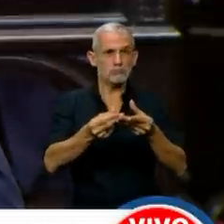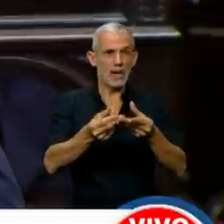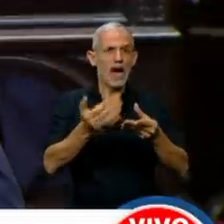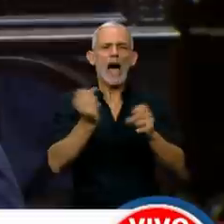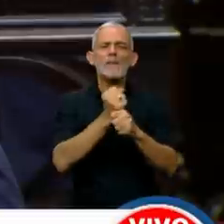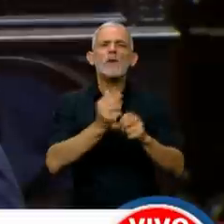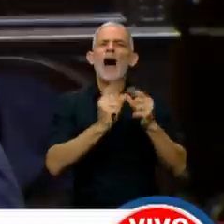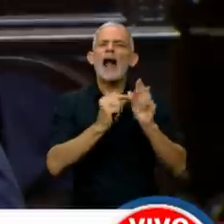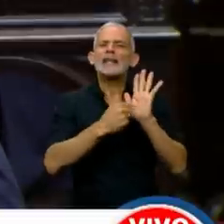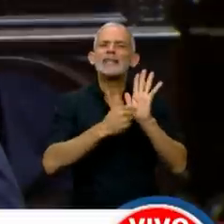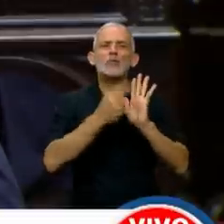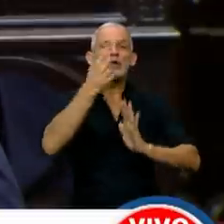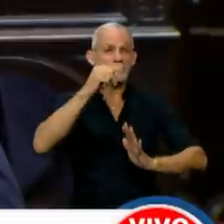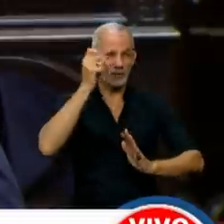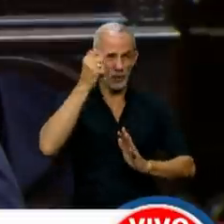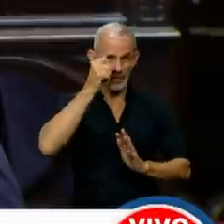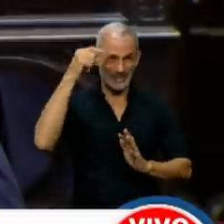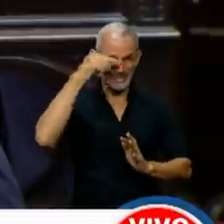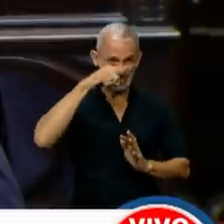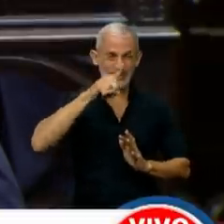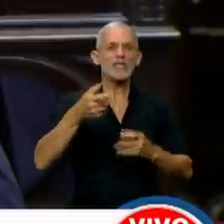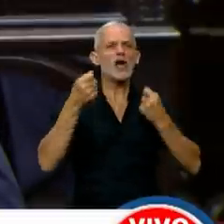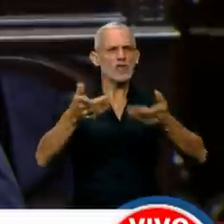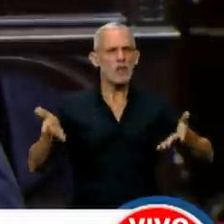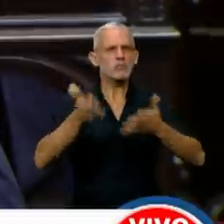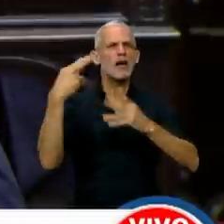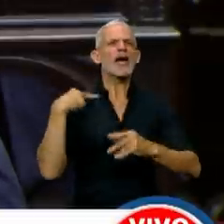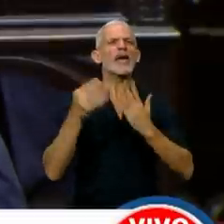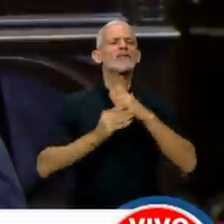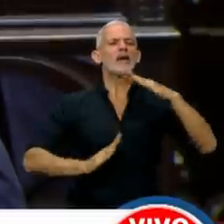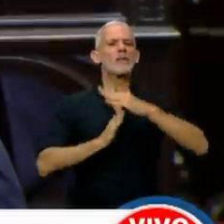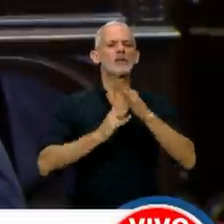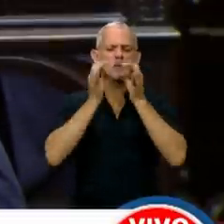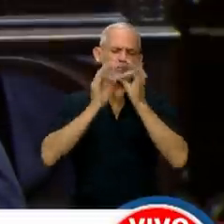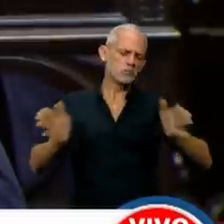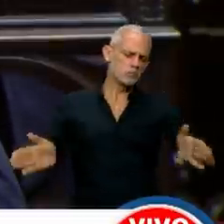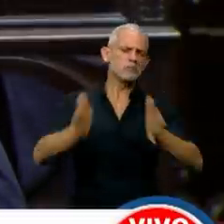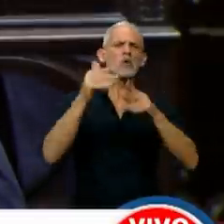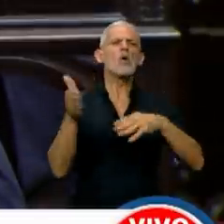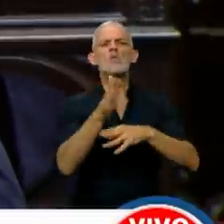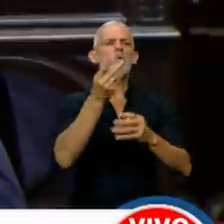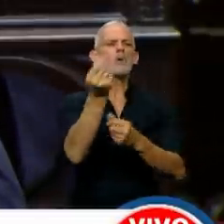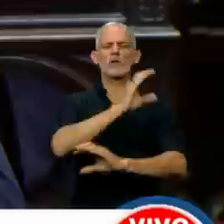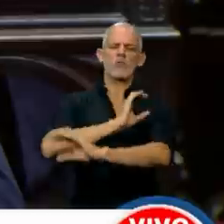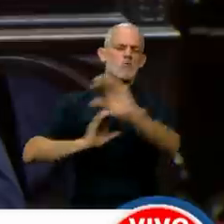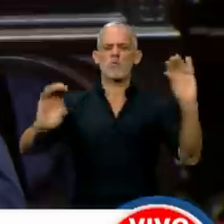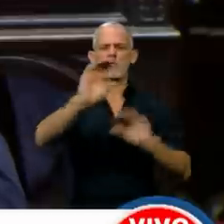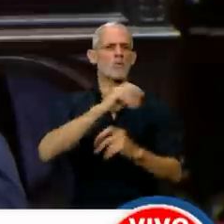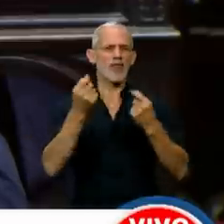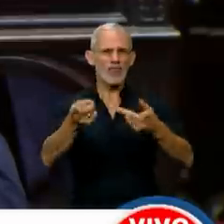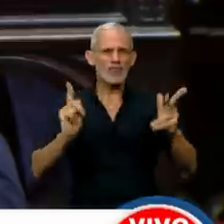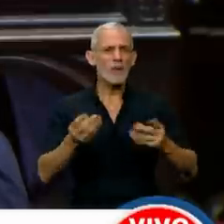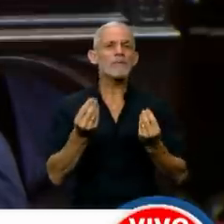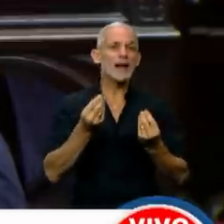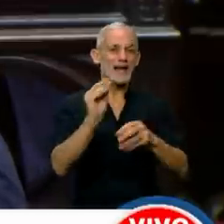a prueba un artículo del artículo 127 donde le permitió el jefe de gabinete hacer todas las reorientaciones presupuestarias para poder garantizar el